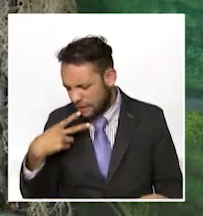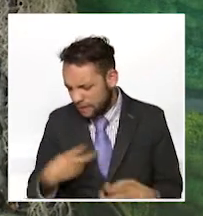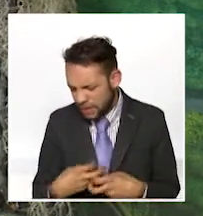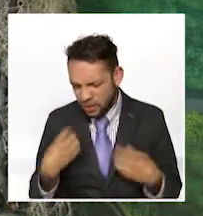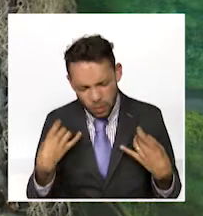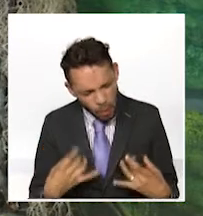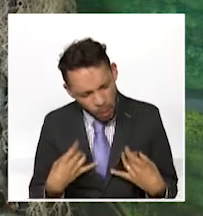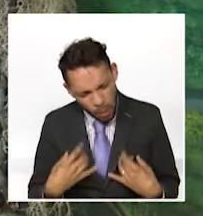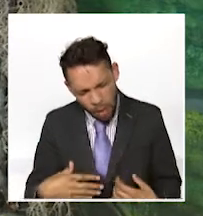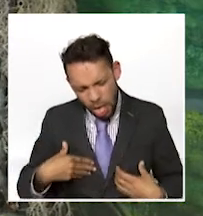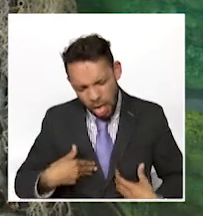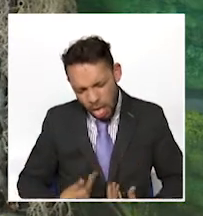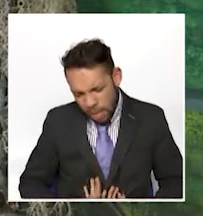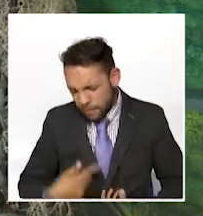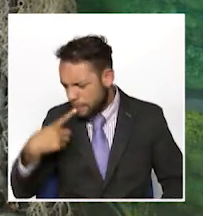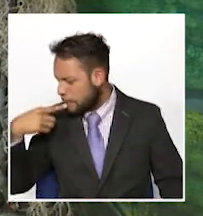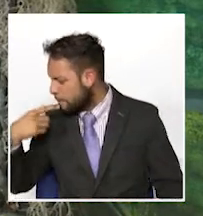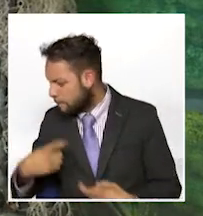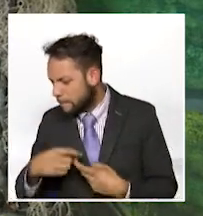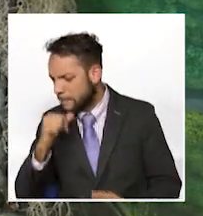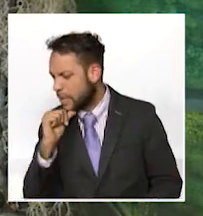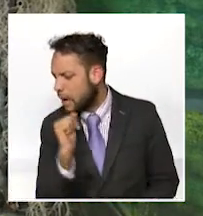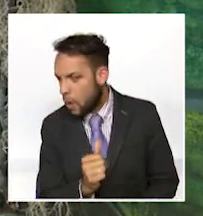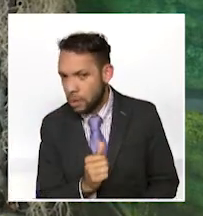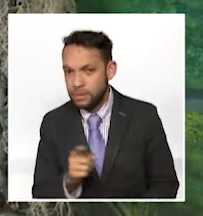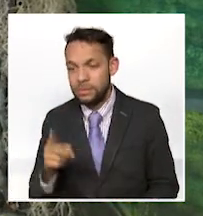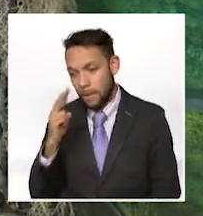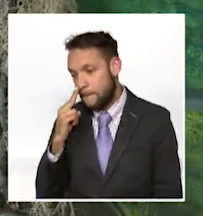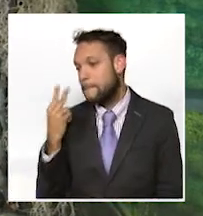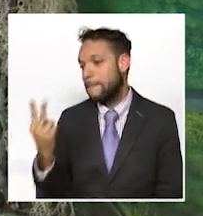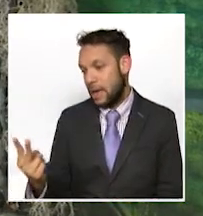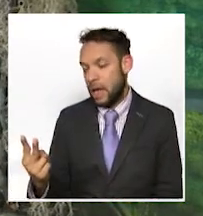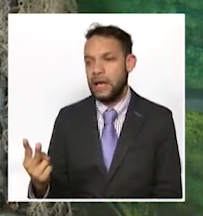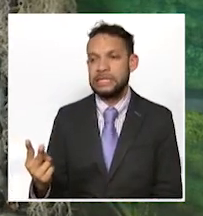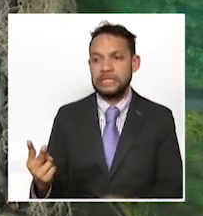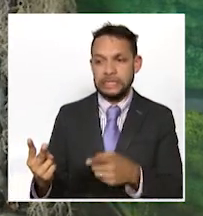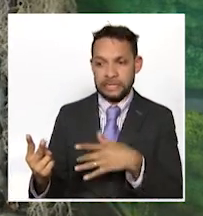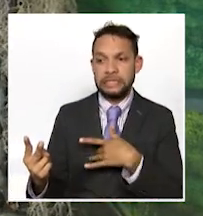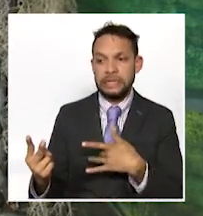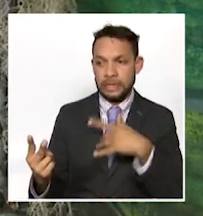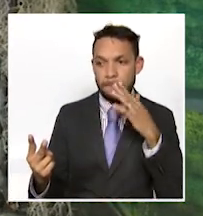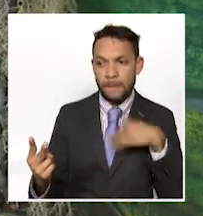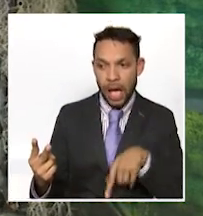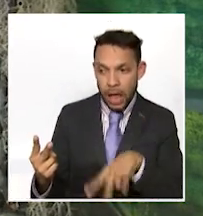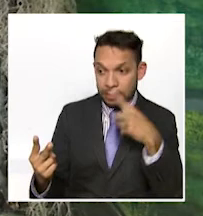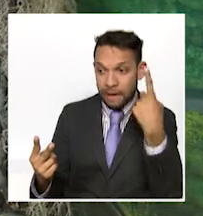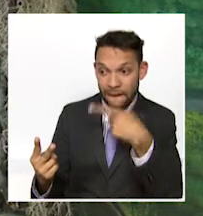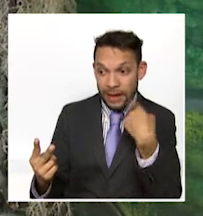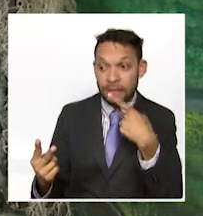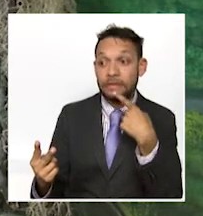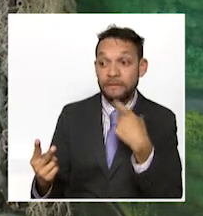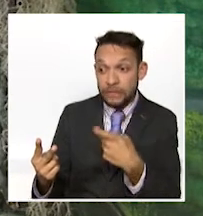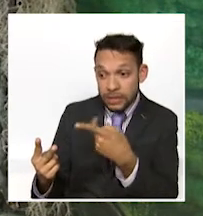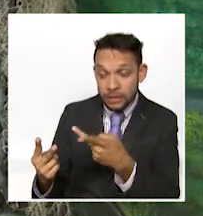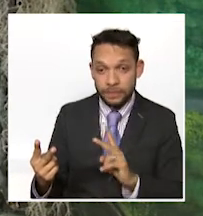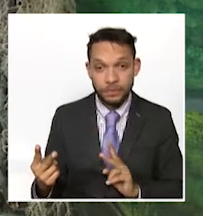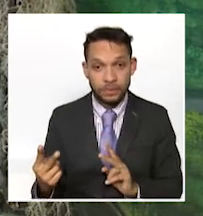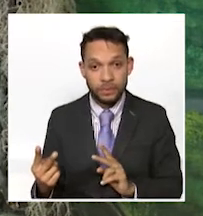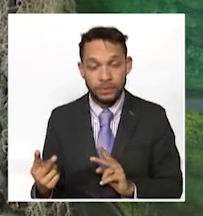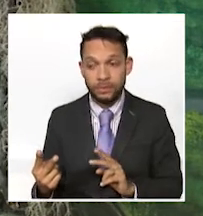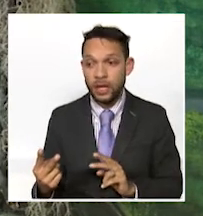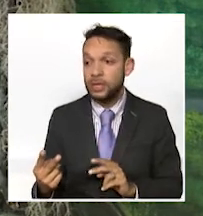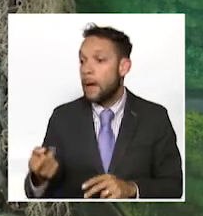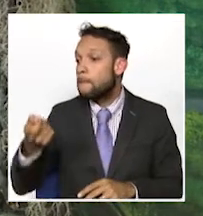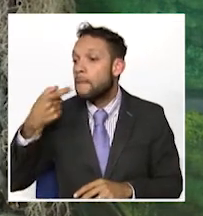paciente y lo que él siente. Entonces el dolor como tal es un signo de alarma. Entonces no es quitar el dolor por